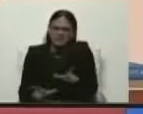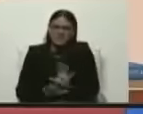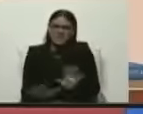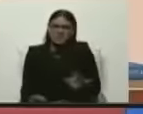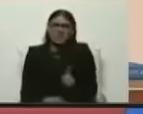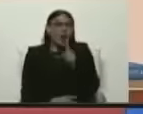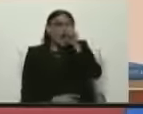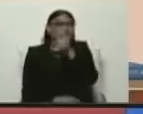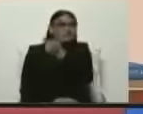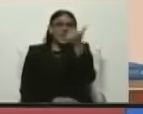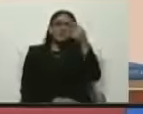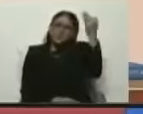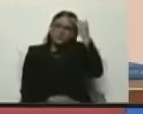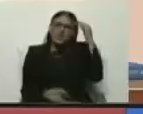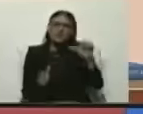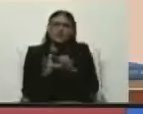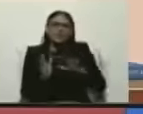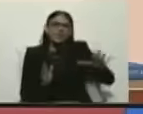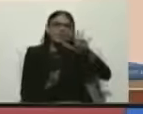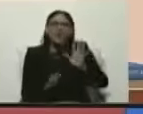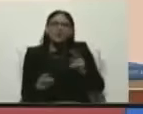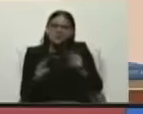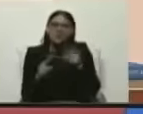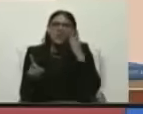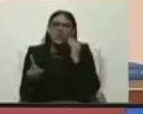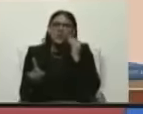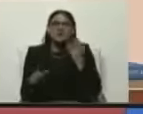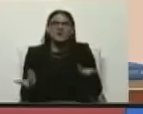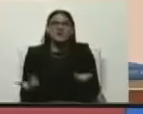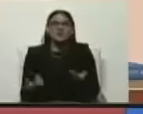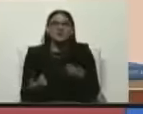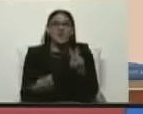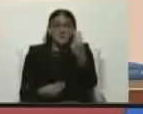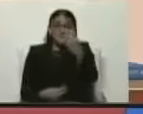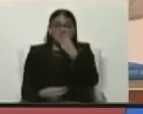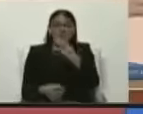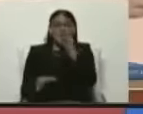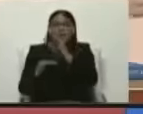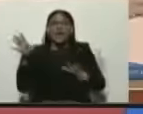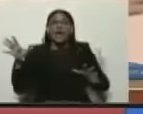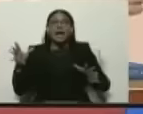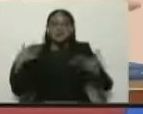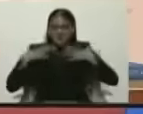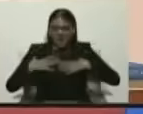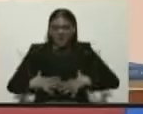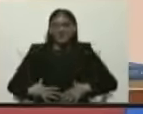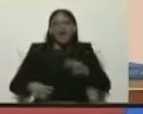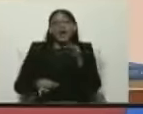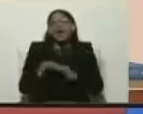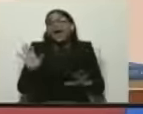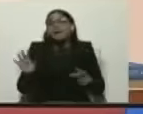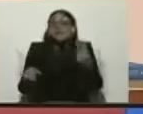Arriba y a la izquierda, en la sonrisa de Chávez. Me trae una franja por casualidad, no fue mi intención en verdad.